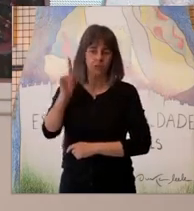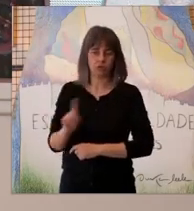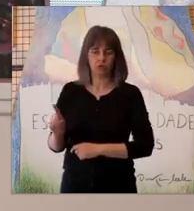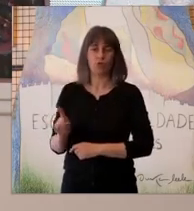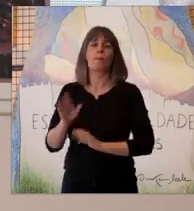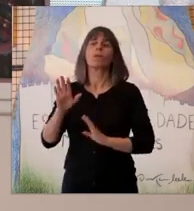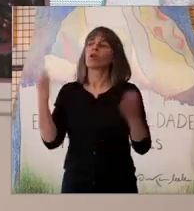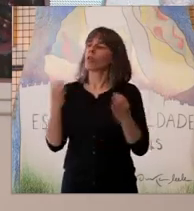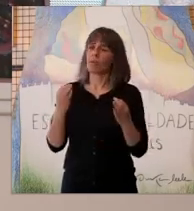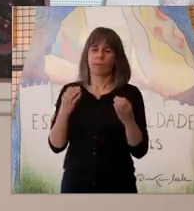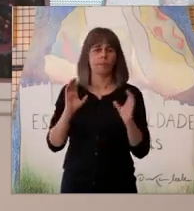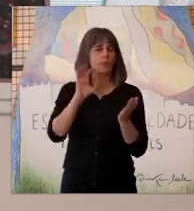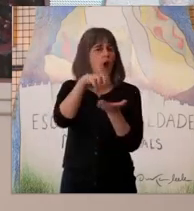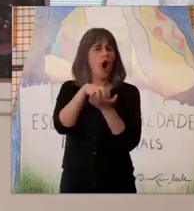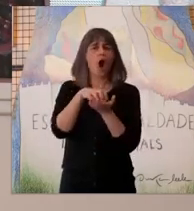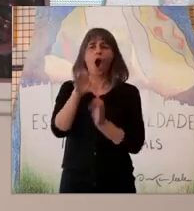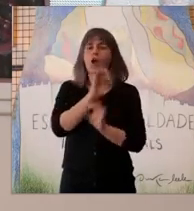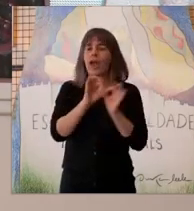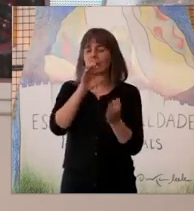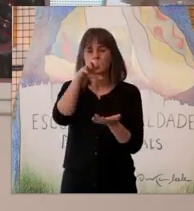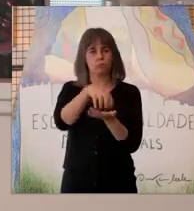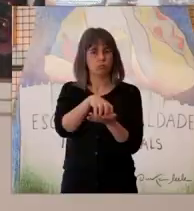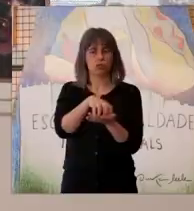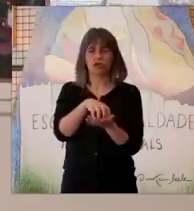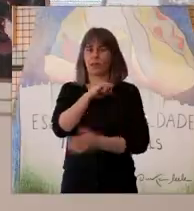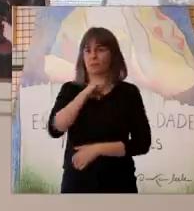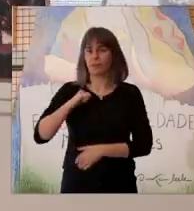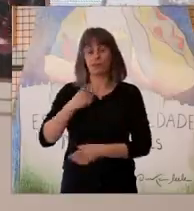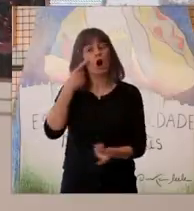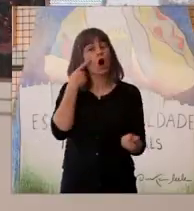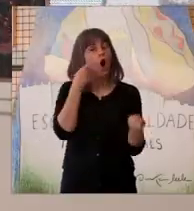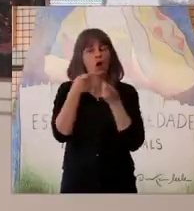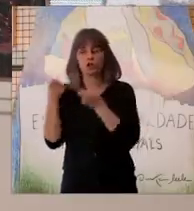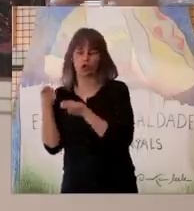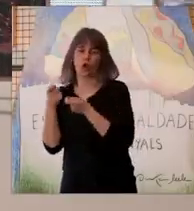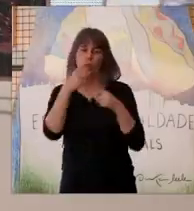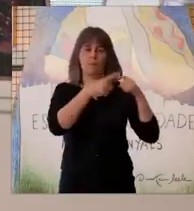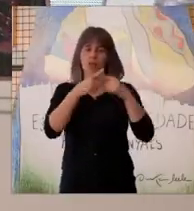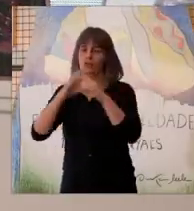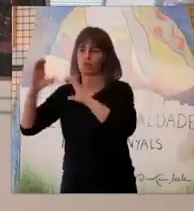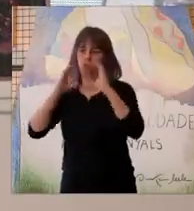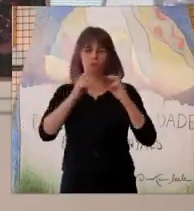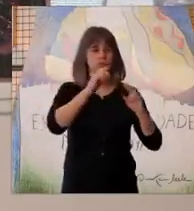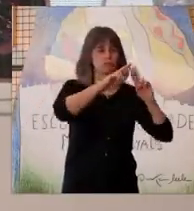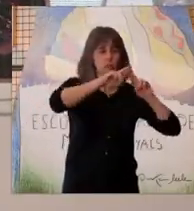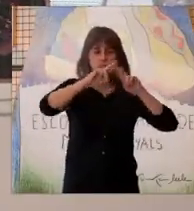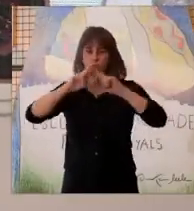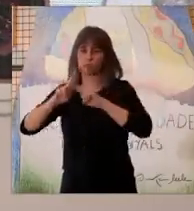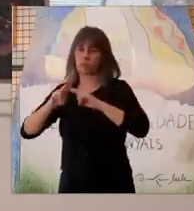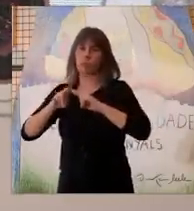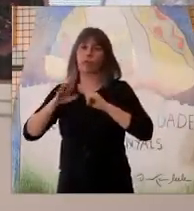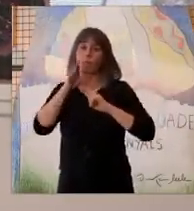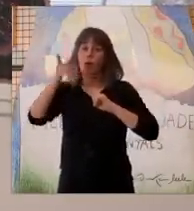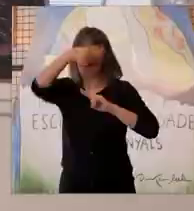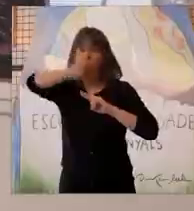organismos independientes de control de los medios de comunicación como creadores de opinión que son